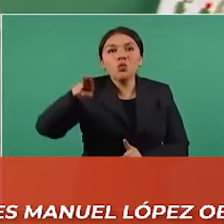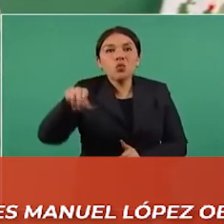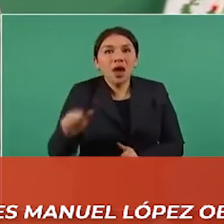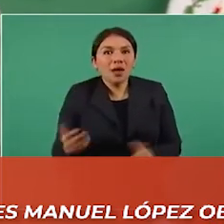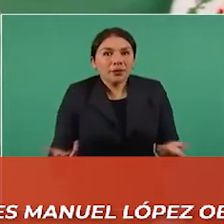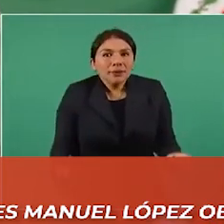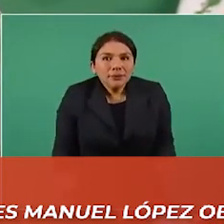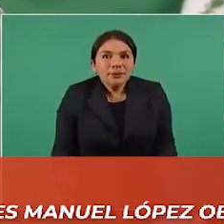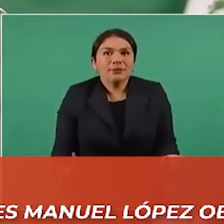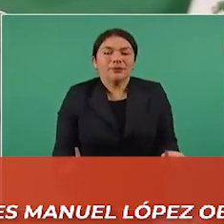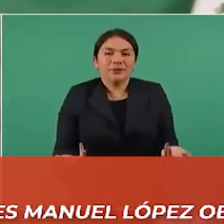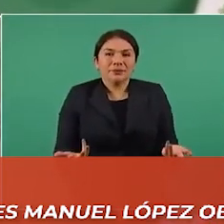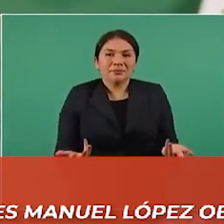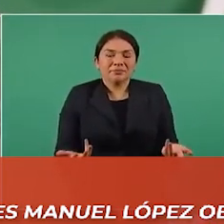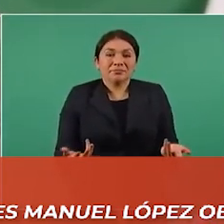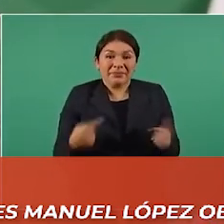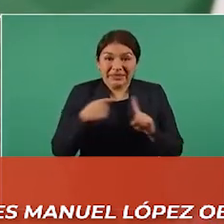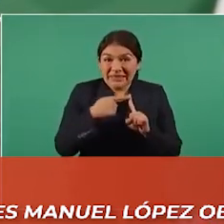que era